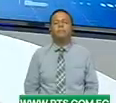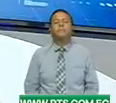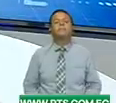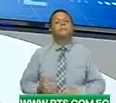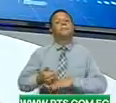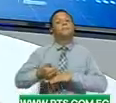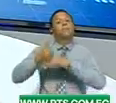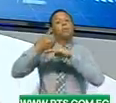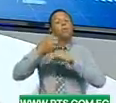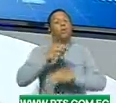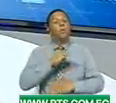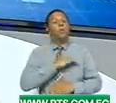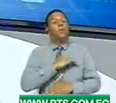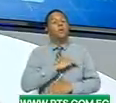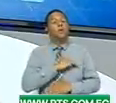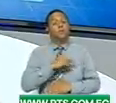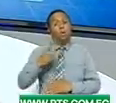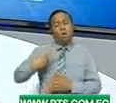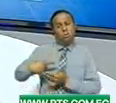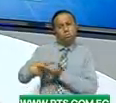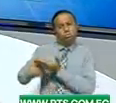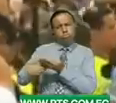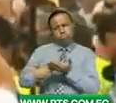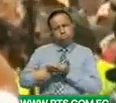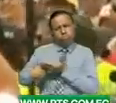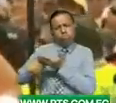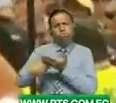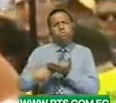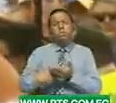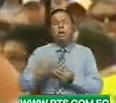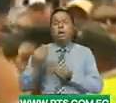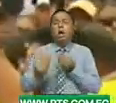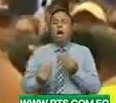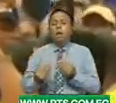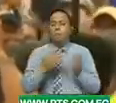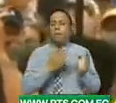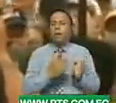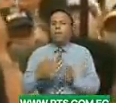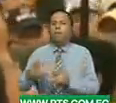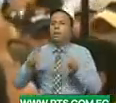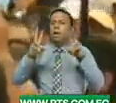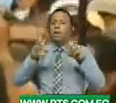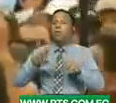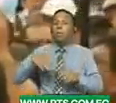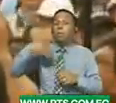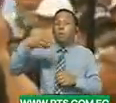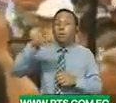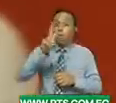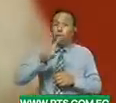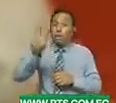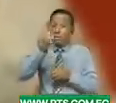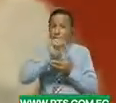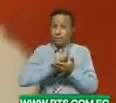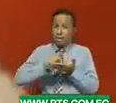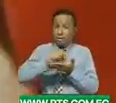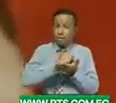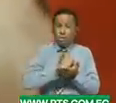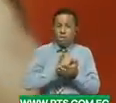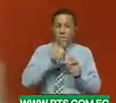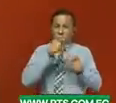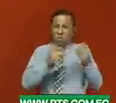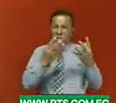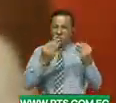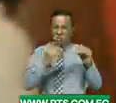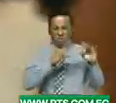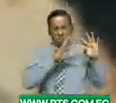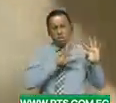Autoridades municipales ya trabajan en lo que serán las procesiones en Guayaquil. Estos multitudinarios actos de fe que